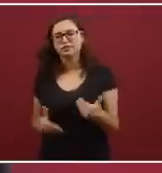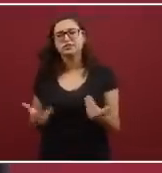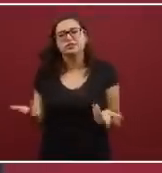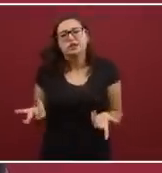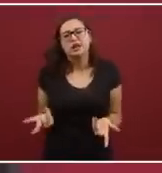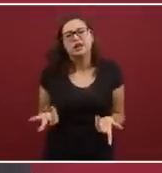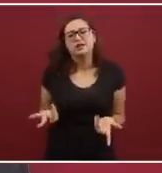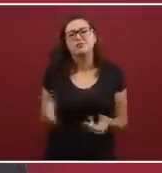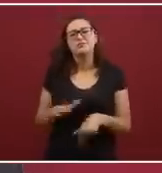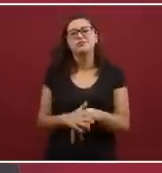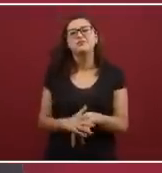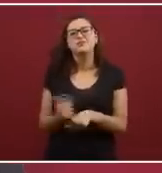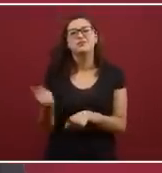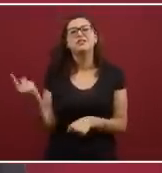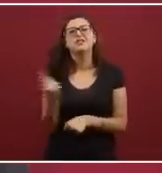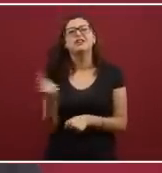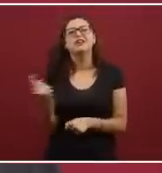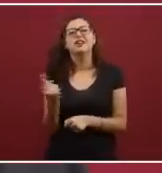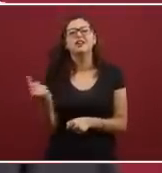porque no pudieron